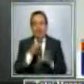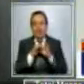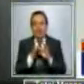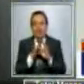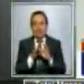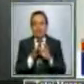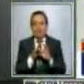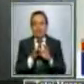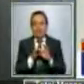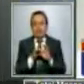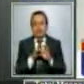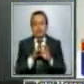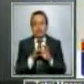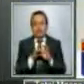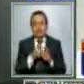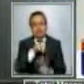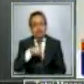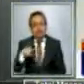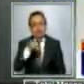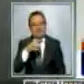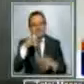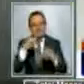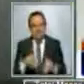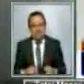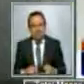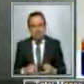ojos tengan la